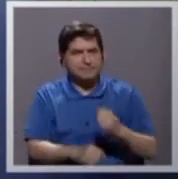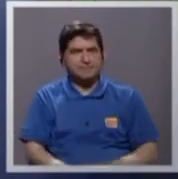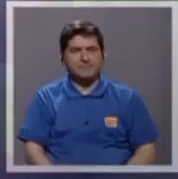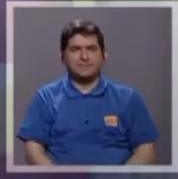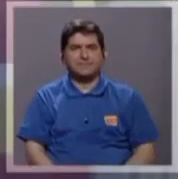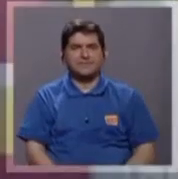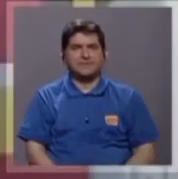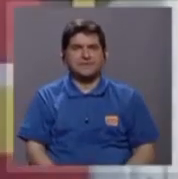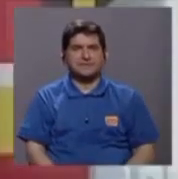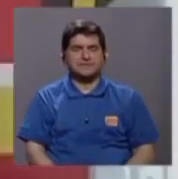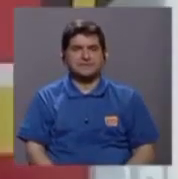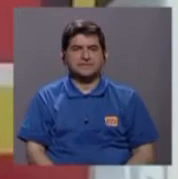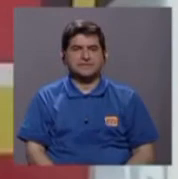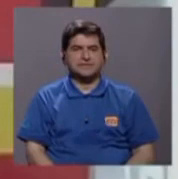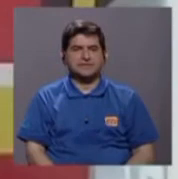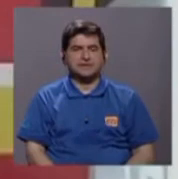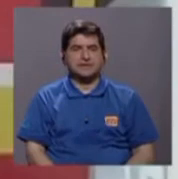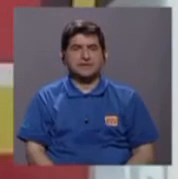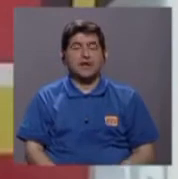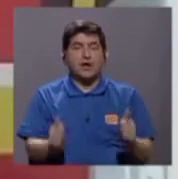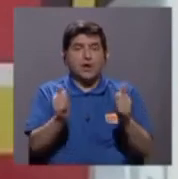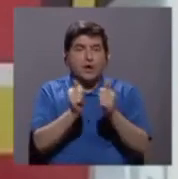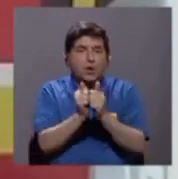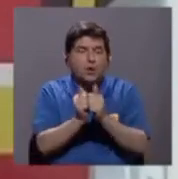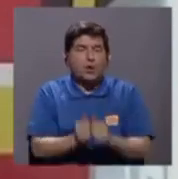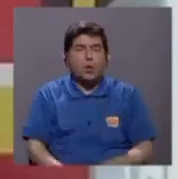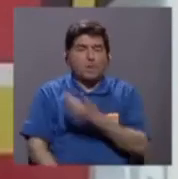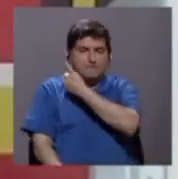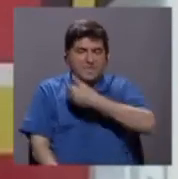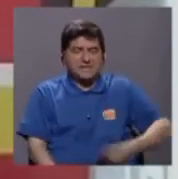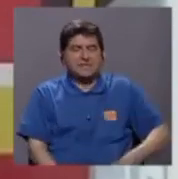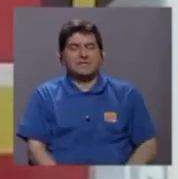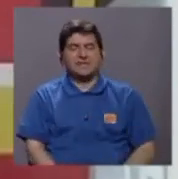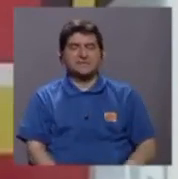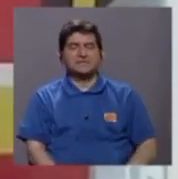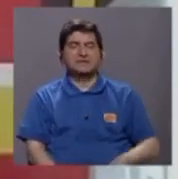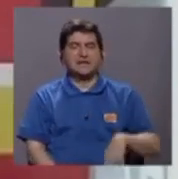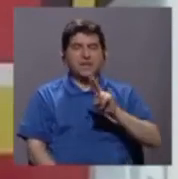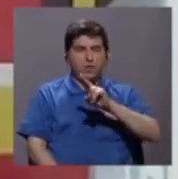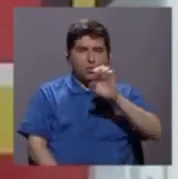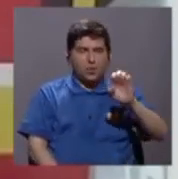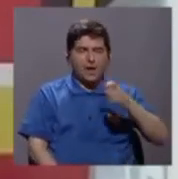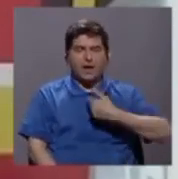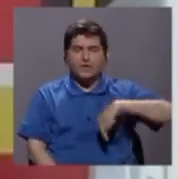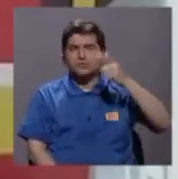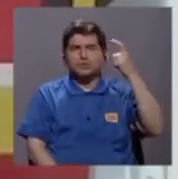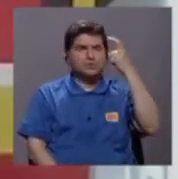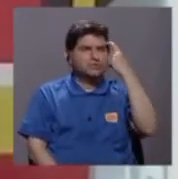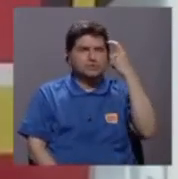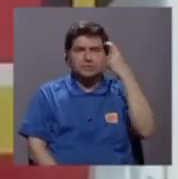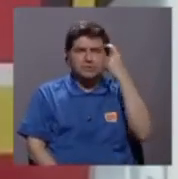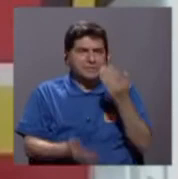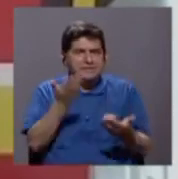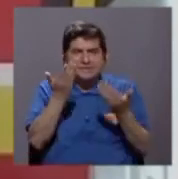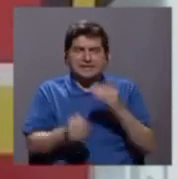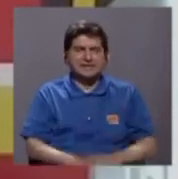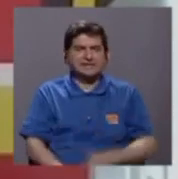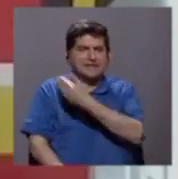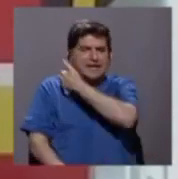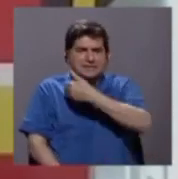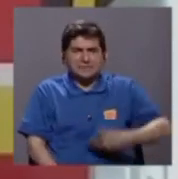lo rende posible, como con la presidencia en la Unión Europea. No hemos pensado de entrar en una